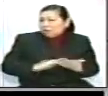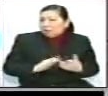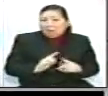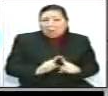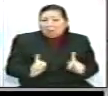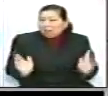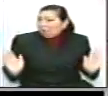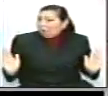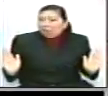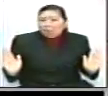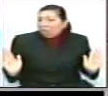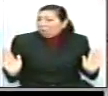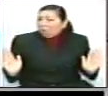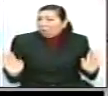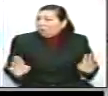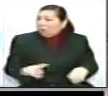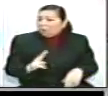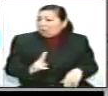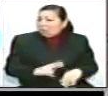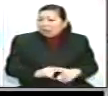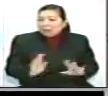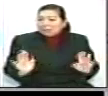caso. Pero en este caso,